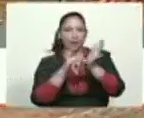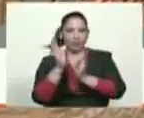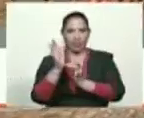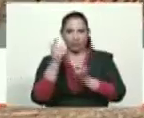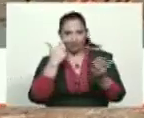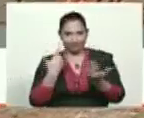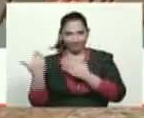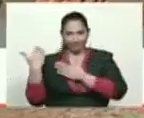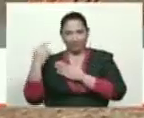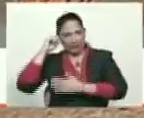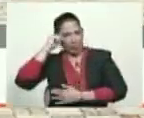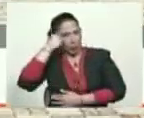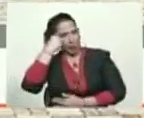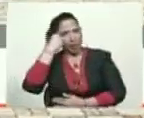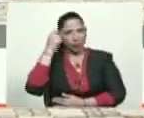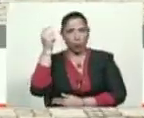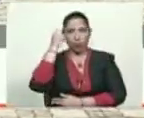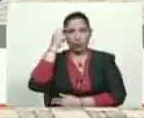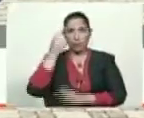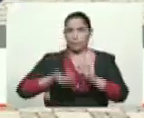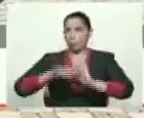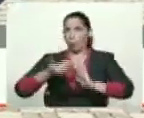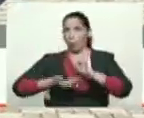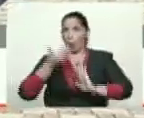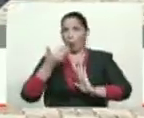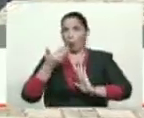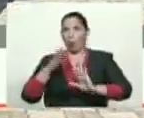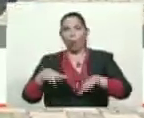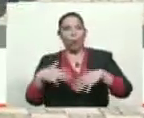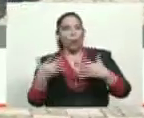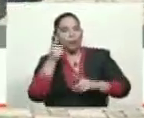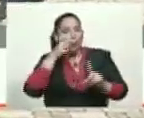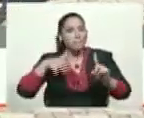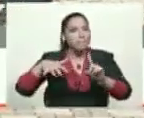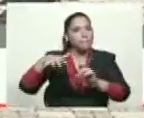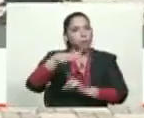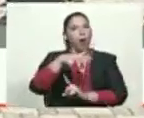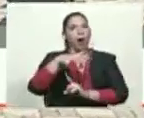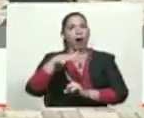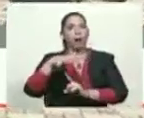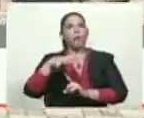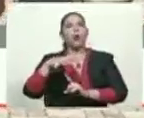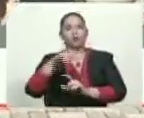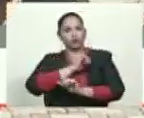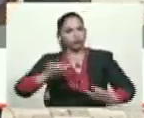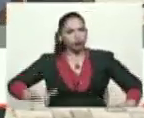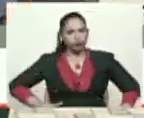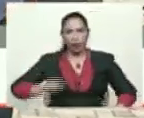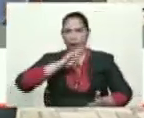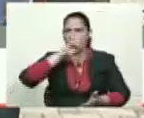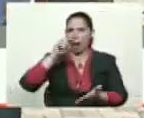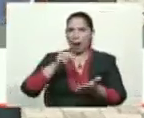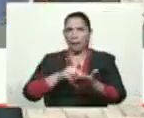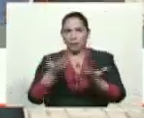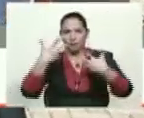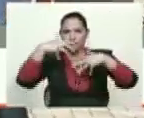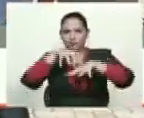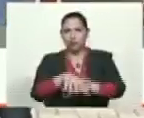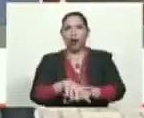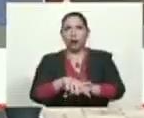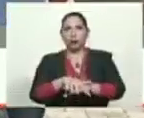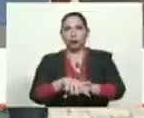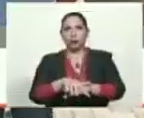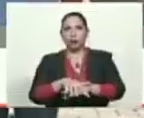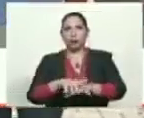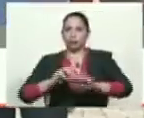recordando esa fecha tan memorable cuando el pueblo y sus fuerzas armadas se fusionan para llevar adelante